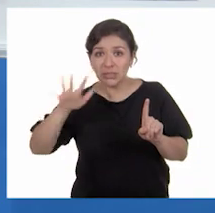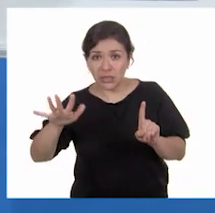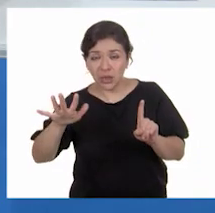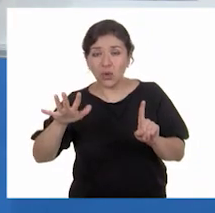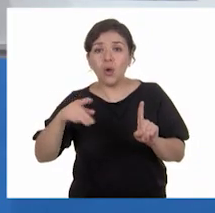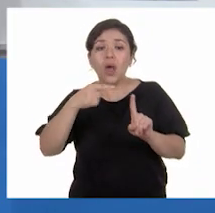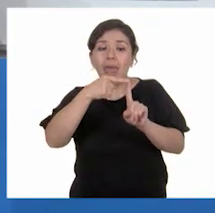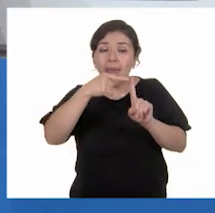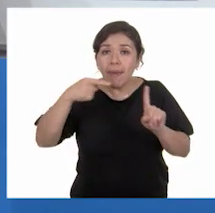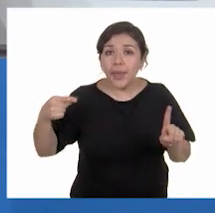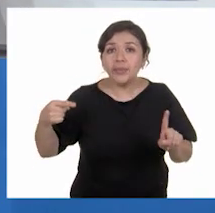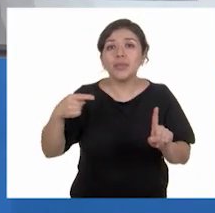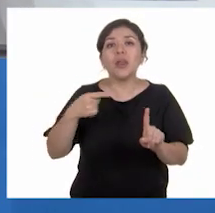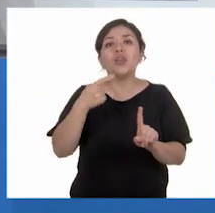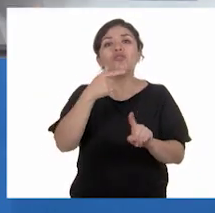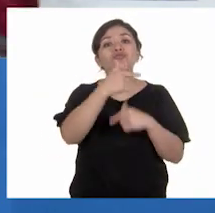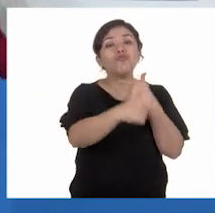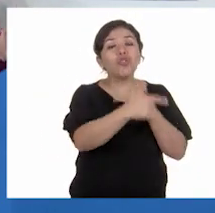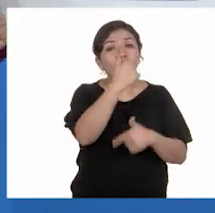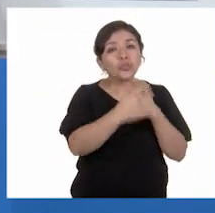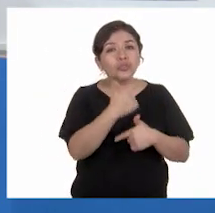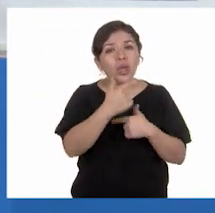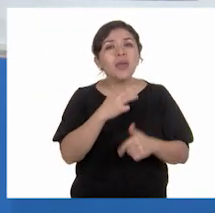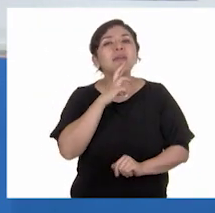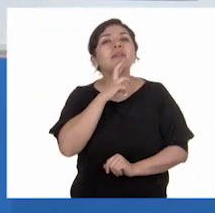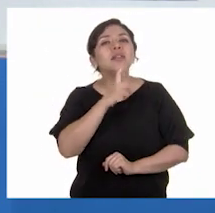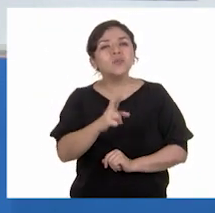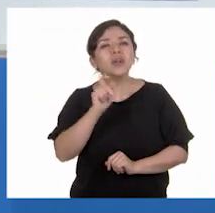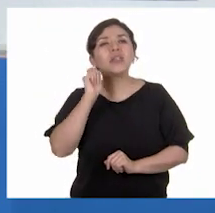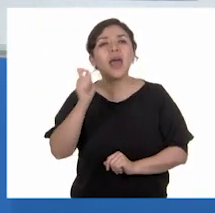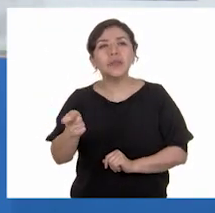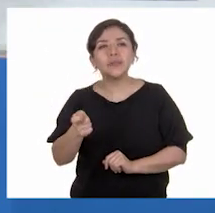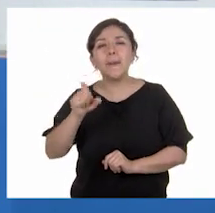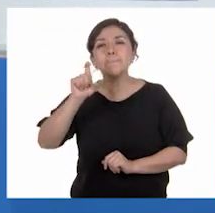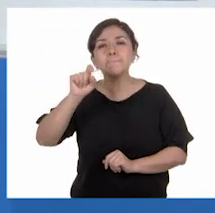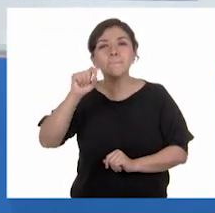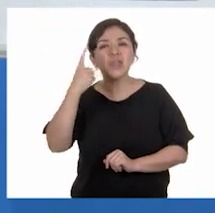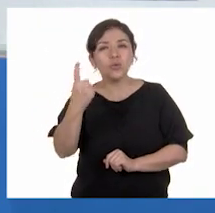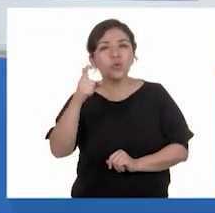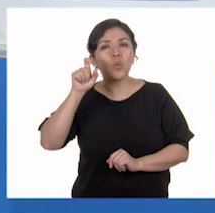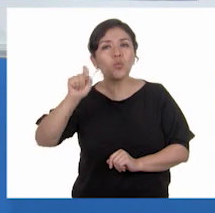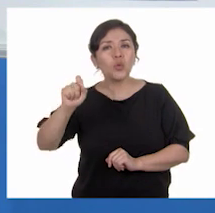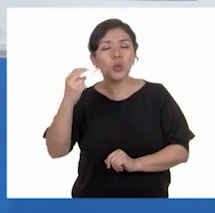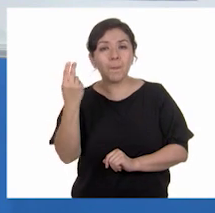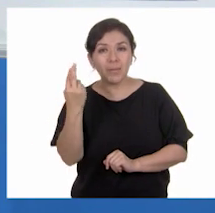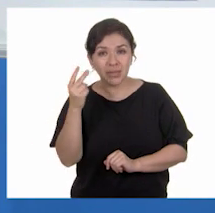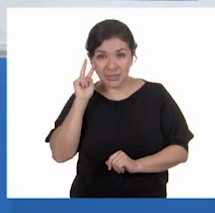255 entre 12, el resultado va a ser